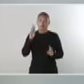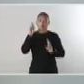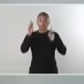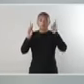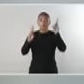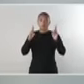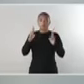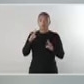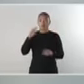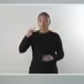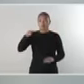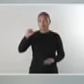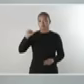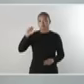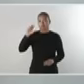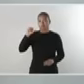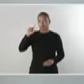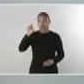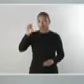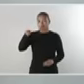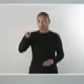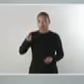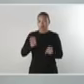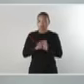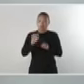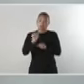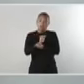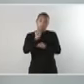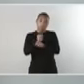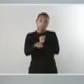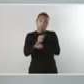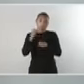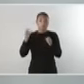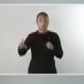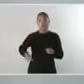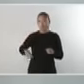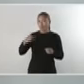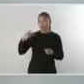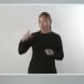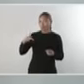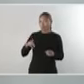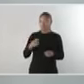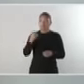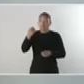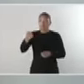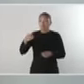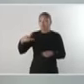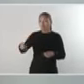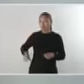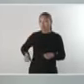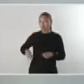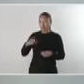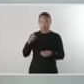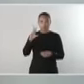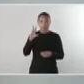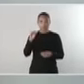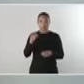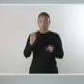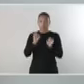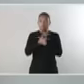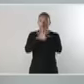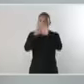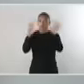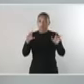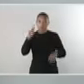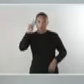a McAllen en vehículos oficiales y con cargo al erario la transparencia la honradez la rendición